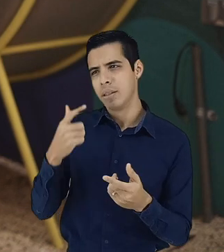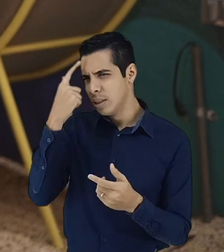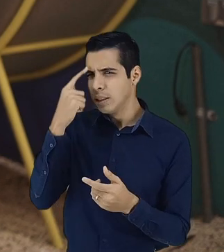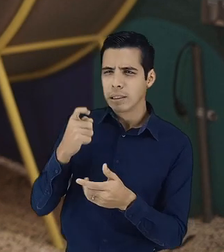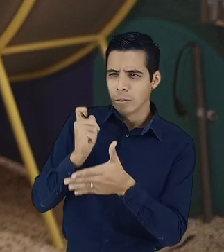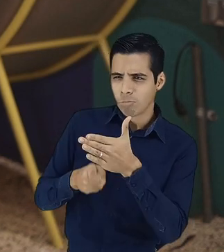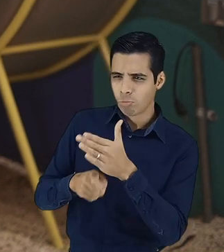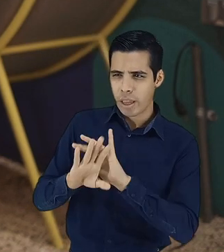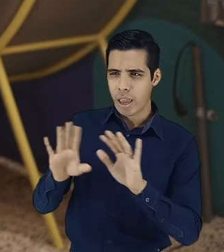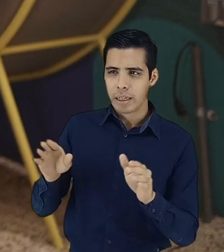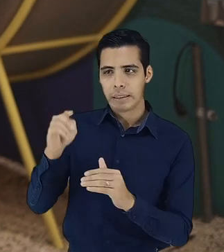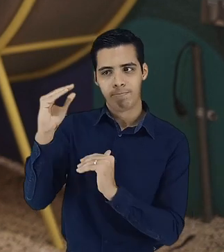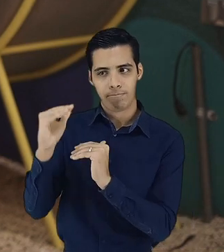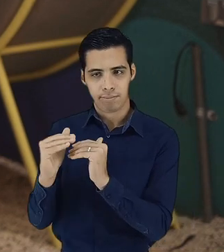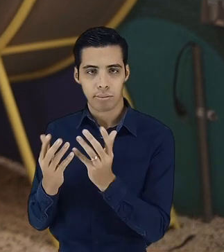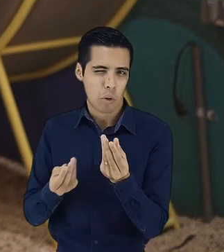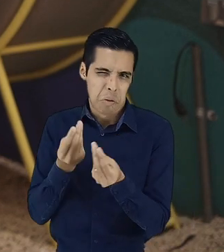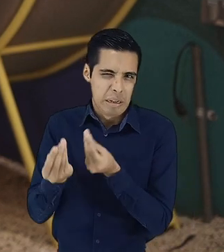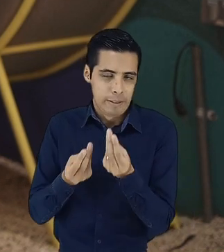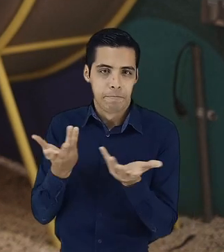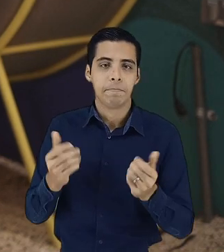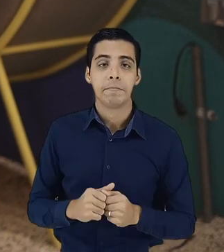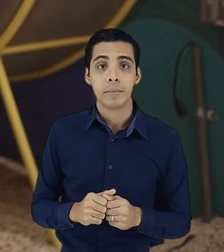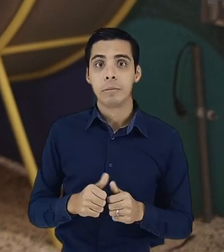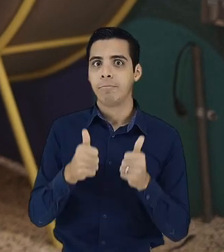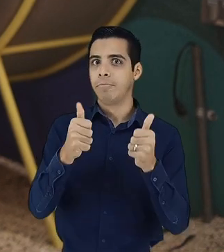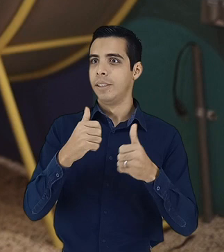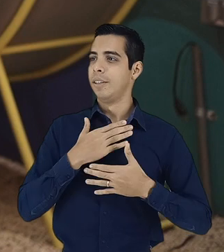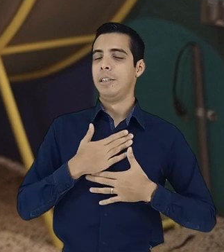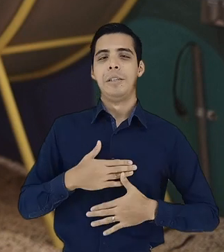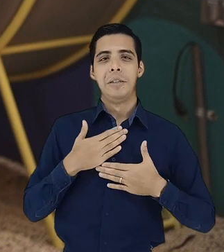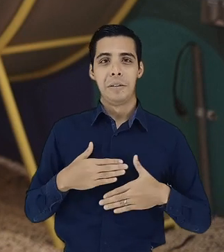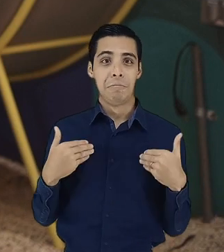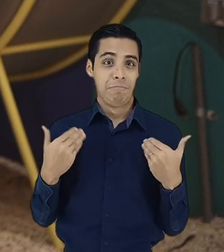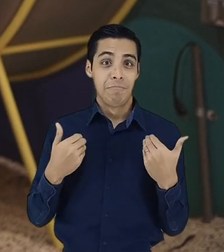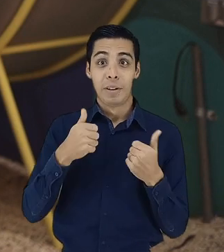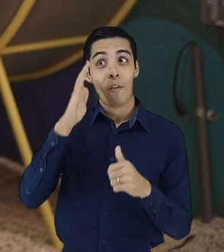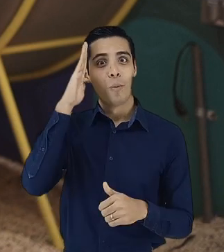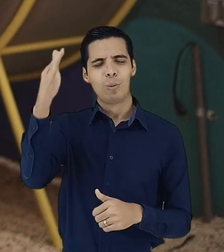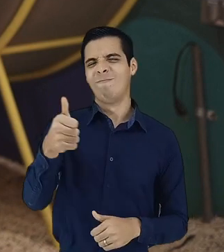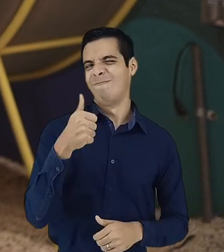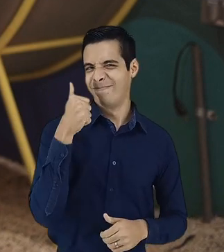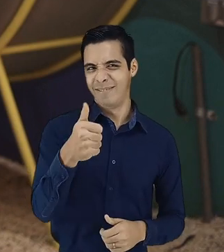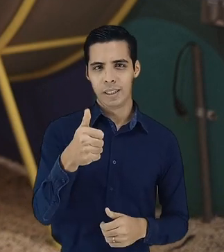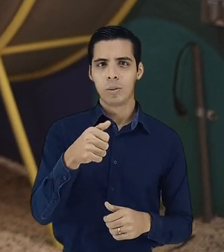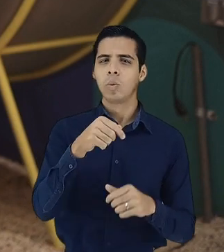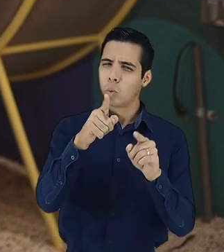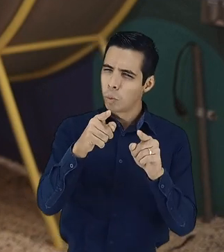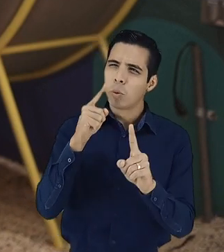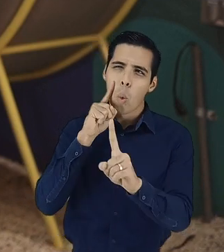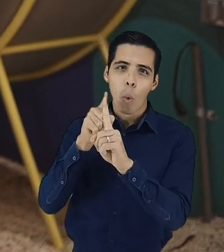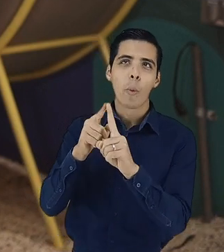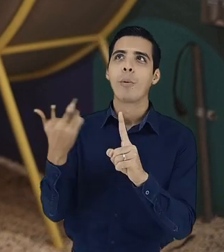satisfacción que nos encanta y la buena relación con el dinero. Ligado a este placer de cumplirte, además, a futuro. Procura que estas metas sean